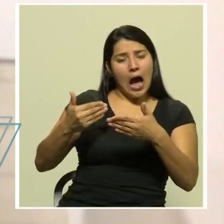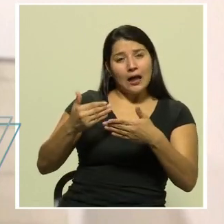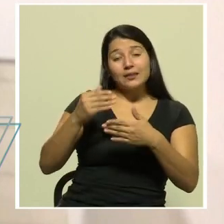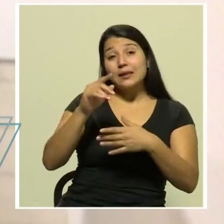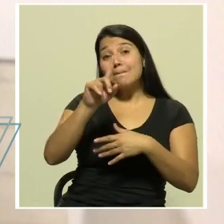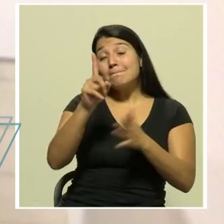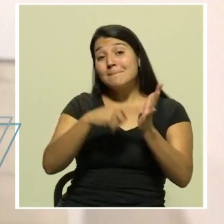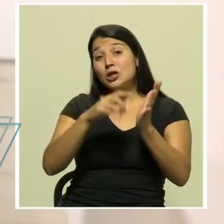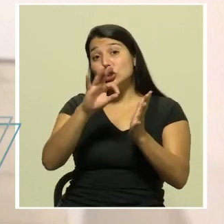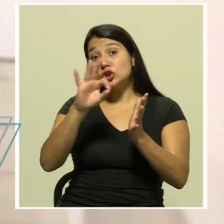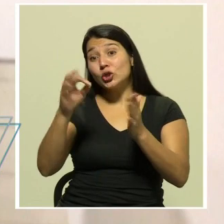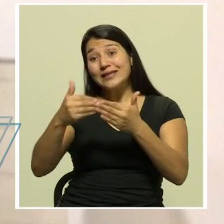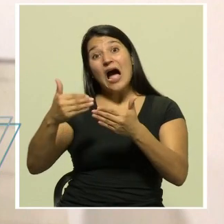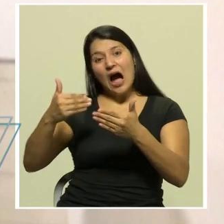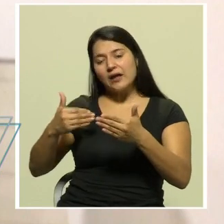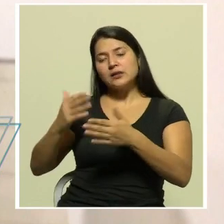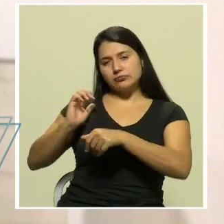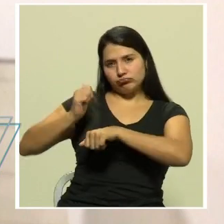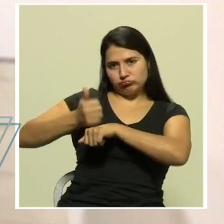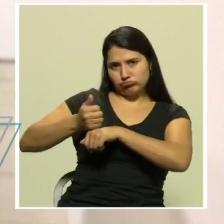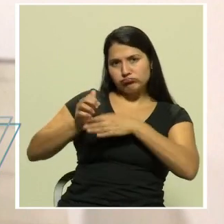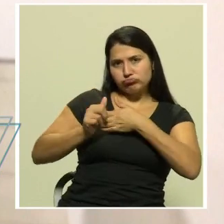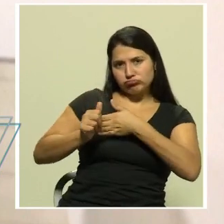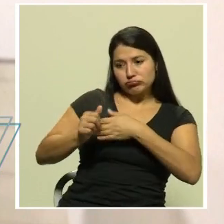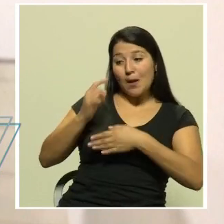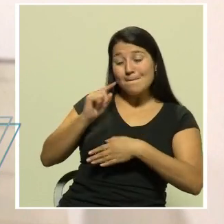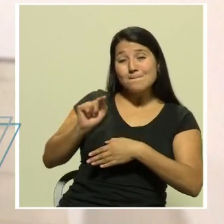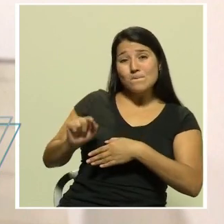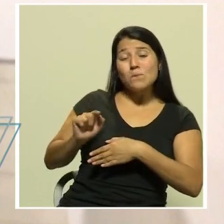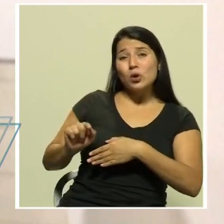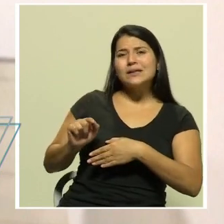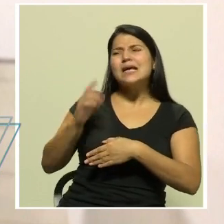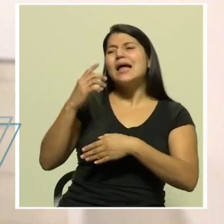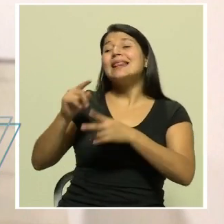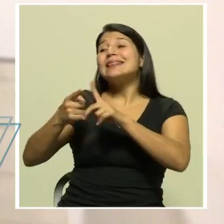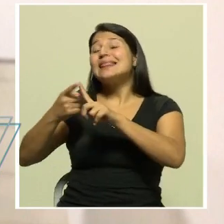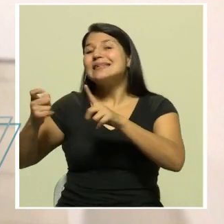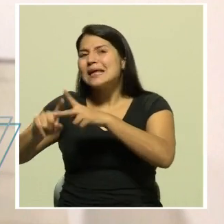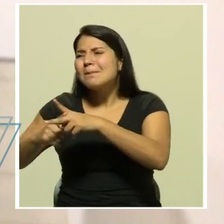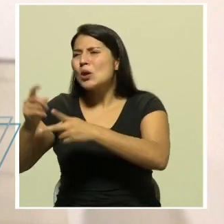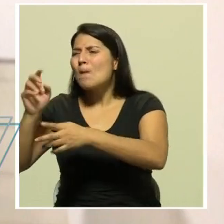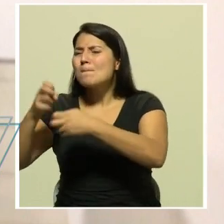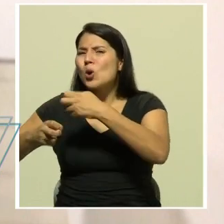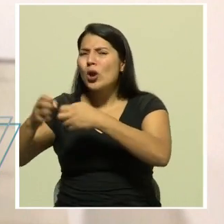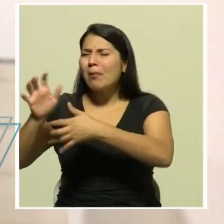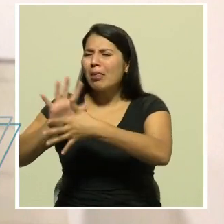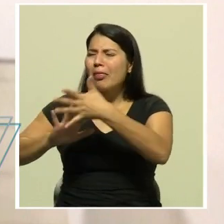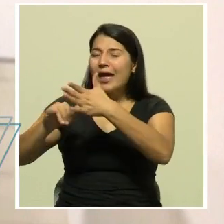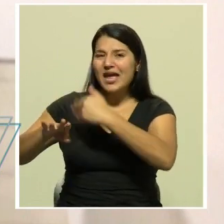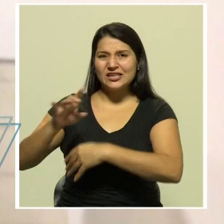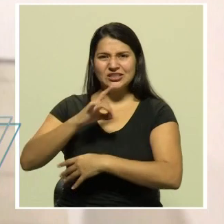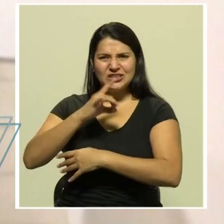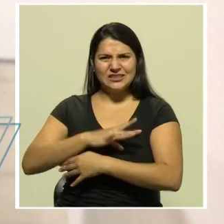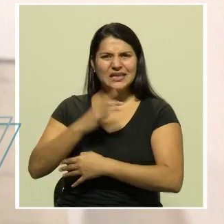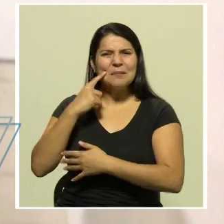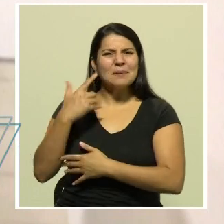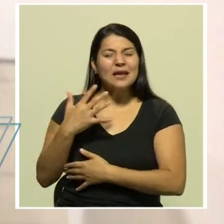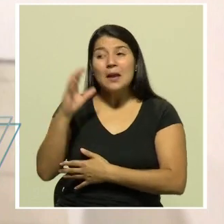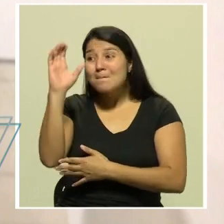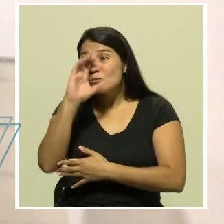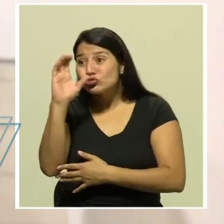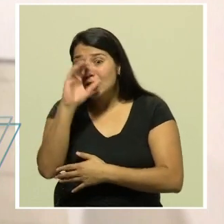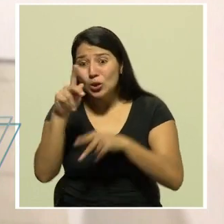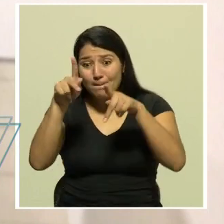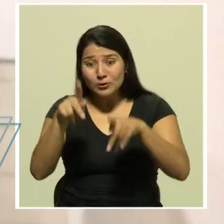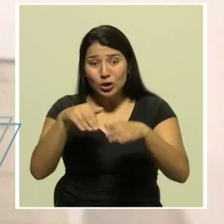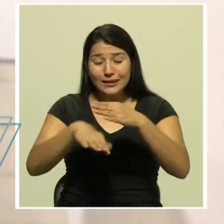golpe de Estado en Chile y la imposibilidad de encontrar un espacio donde las ciencias sociales pudieran trabajar con suficiente libertad en América Latina. La